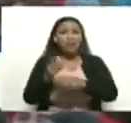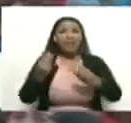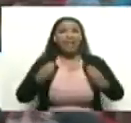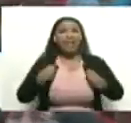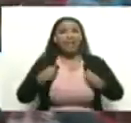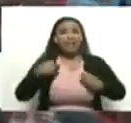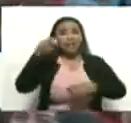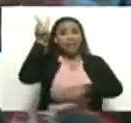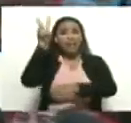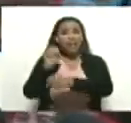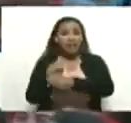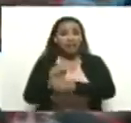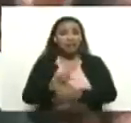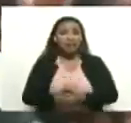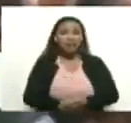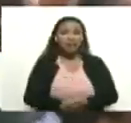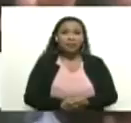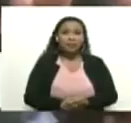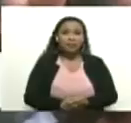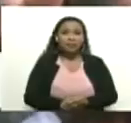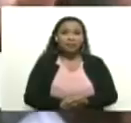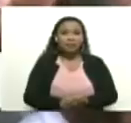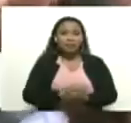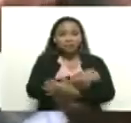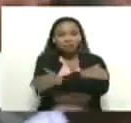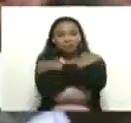Vega! ¡Un abrazo!